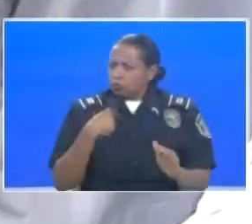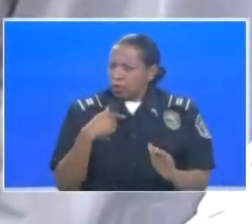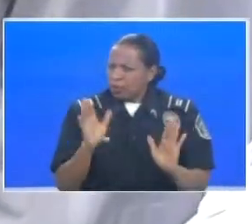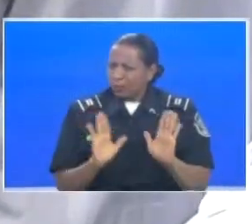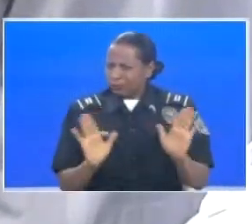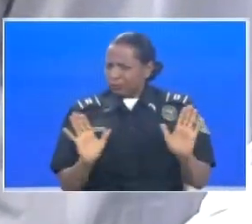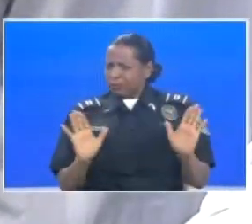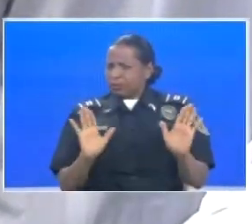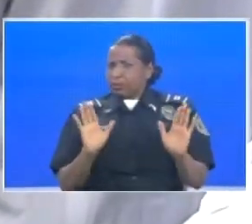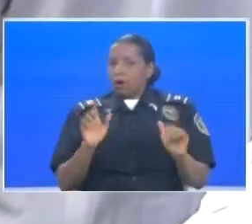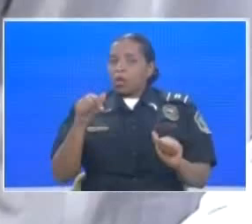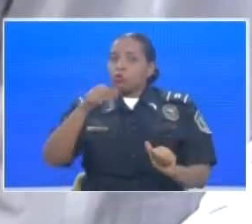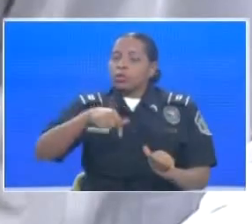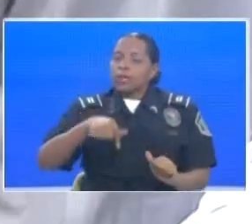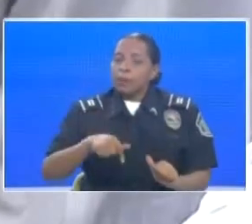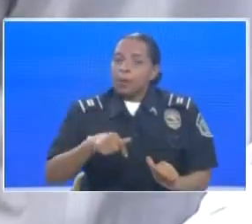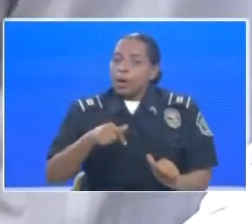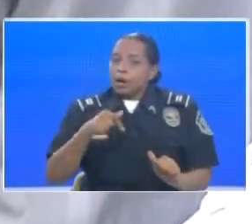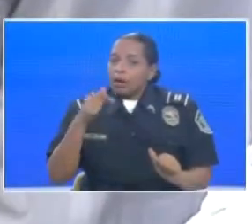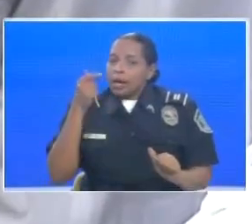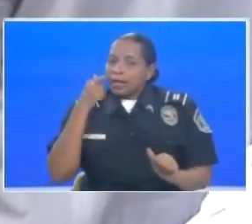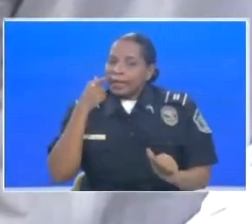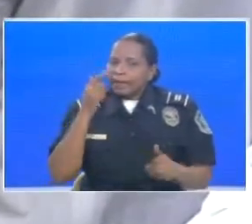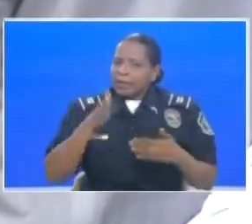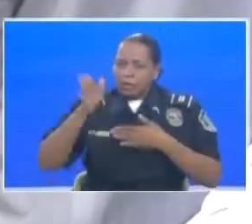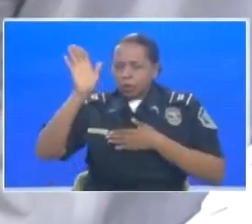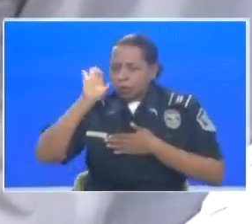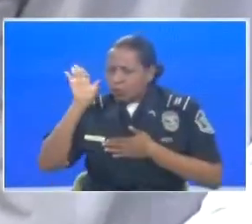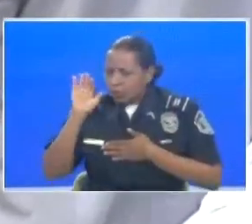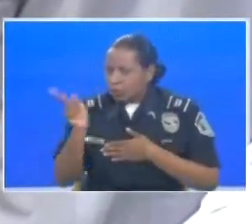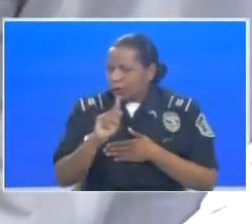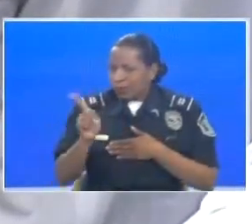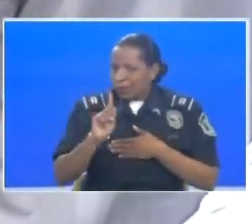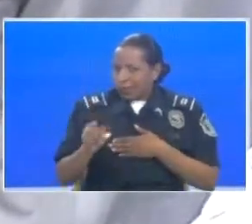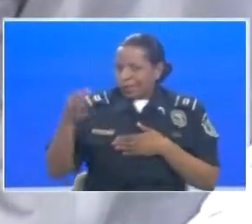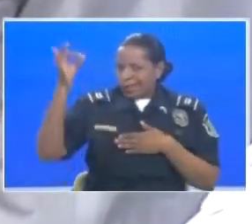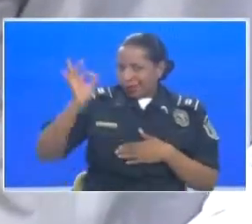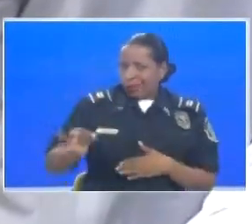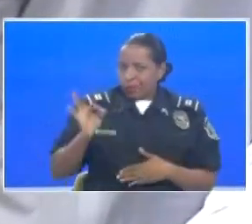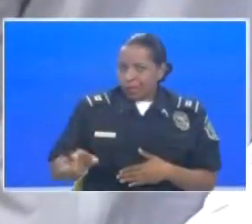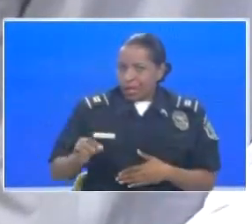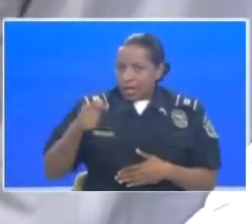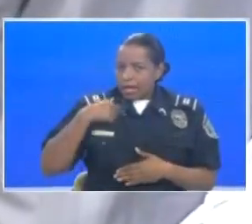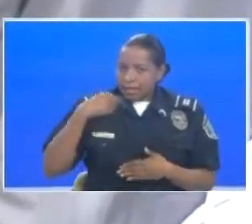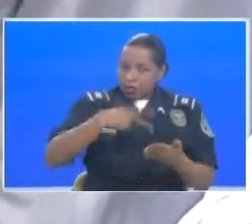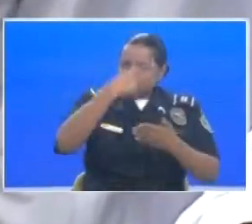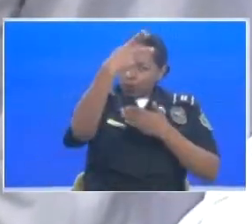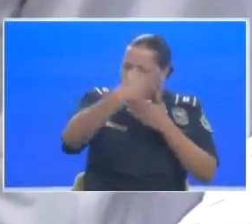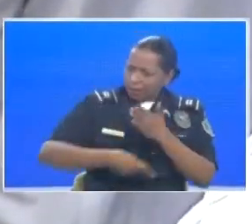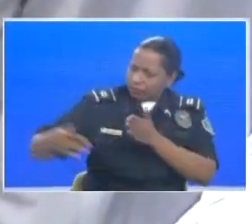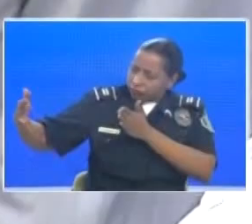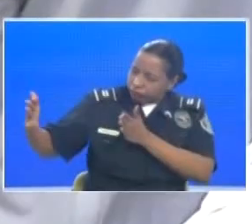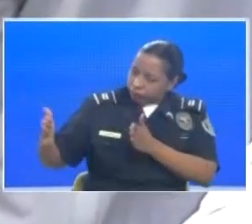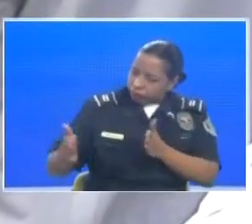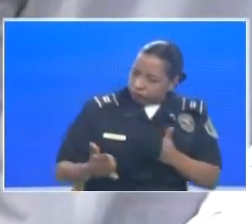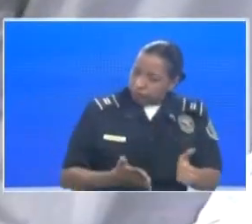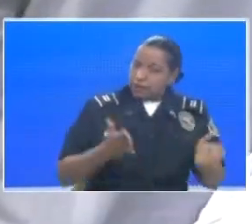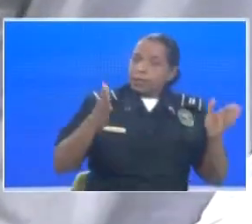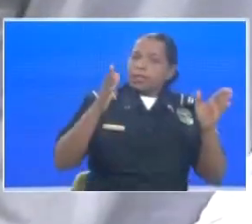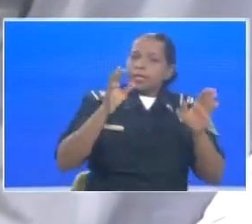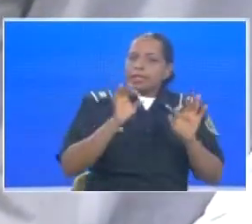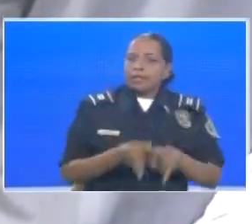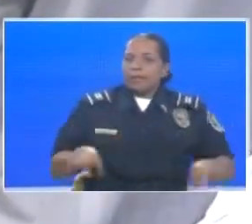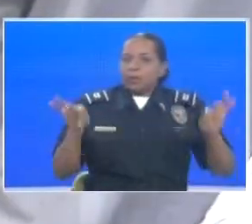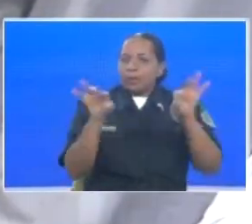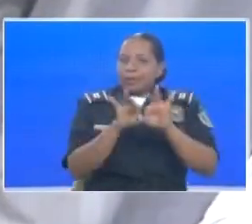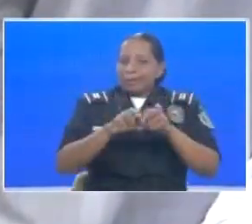caprichos, aquí nosotros no estamos para prometer lo que no se puede cumplir. Aquí hay un plan de acción que desde un inicio, y